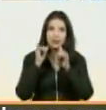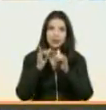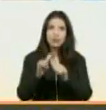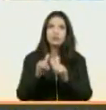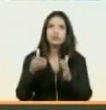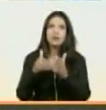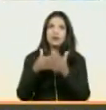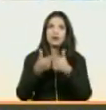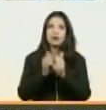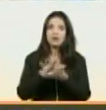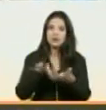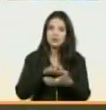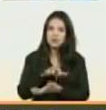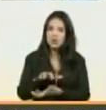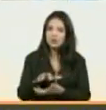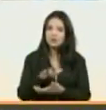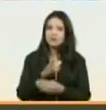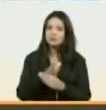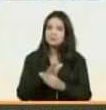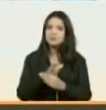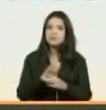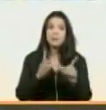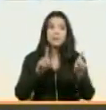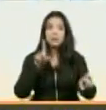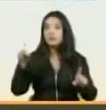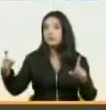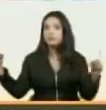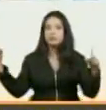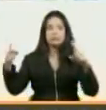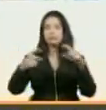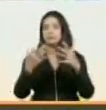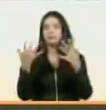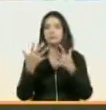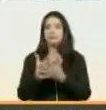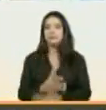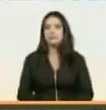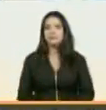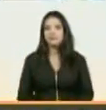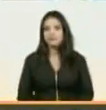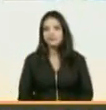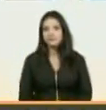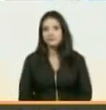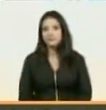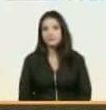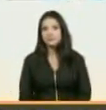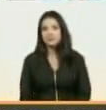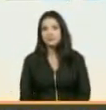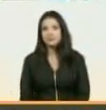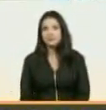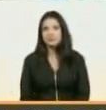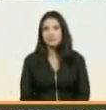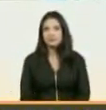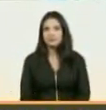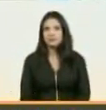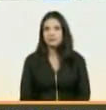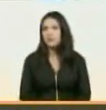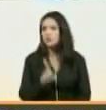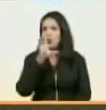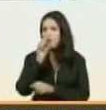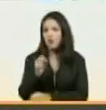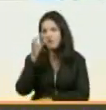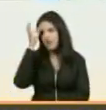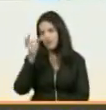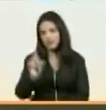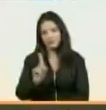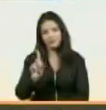hecho, la Fiscalía Nacional 80 emitió un amparo para la cobertura. No le creas a la Fiscalía que la Fiscalía dejó de ser